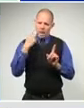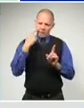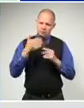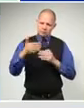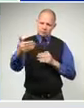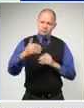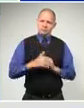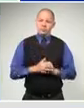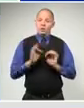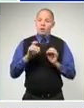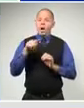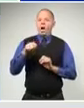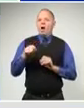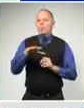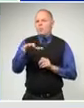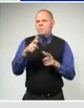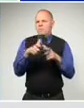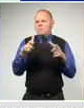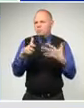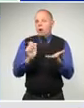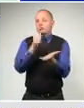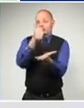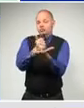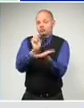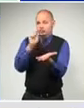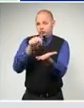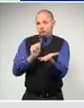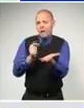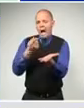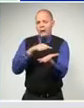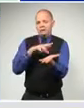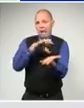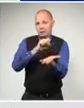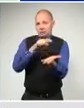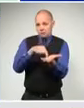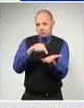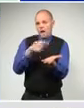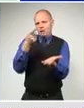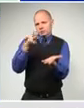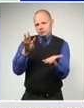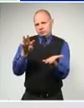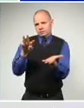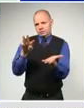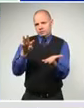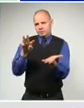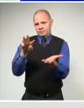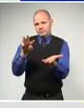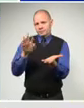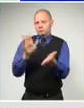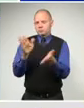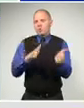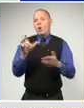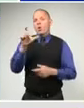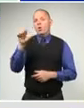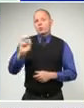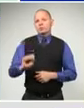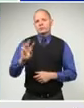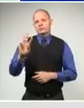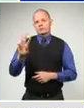la mayor transmisión este territorio, con 13 casos autóctonos ayer, Consolación del Sur con